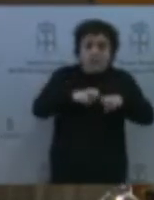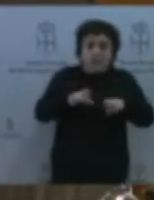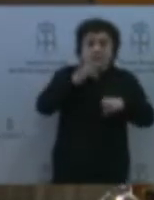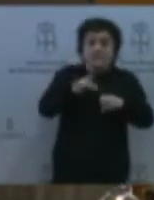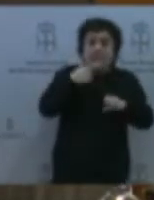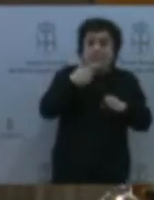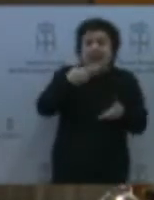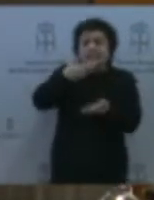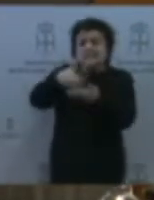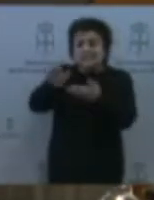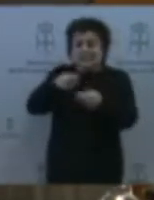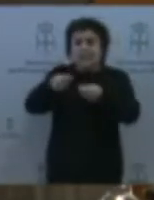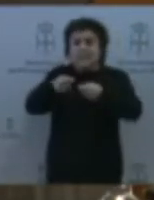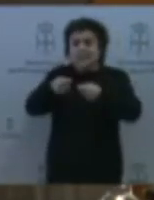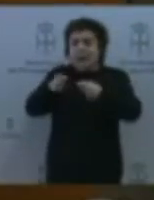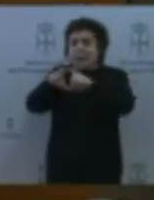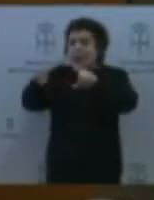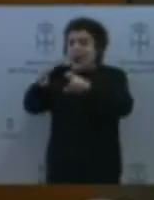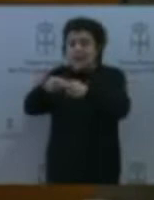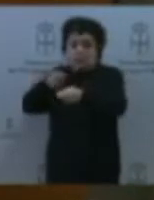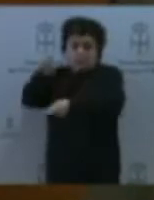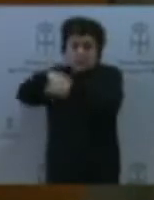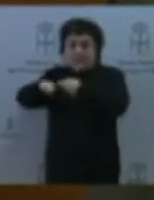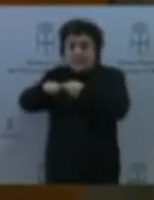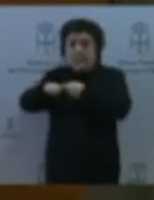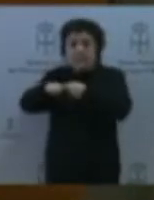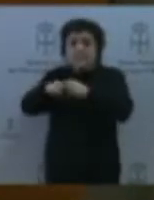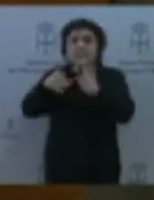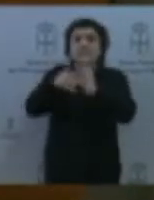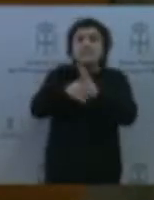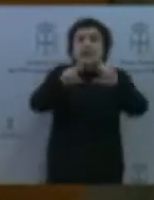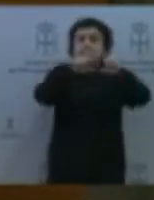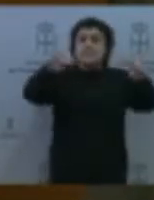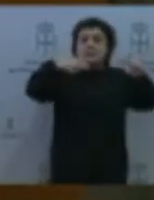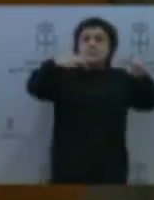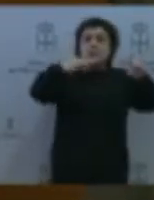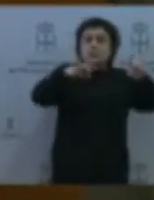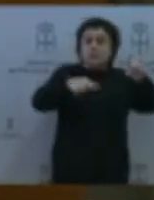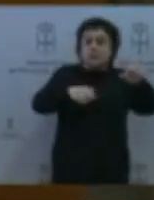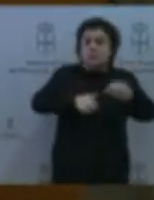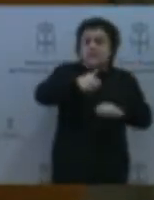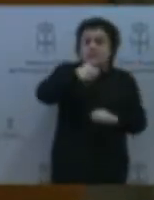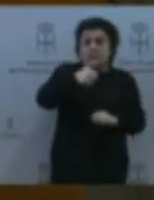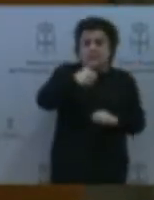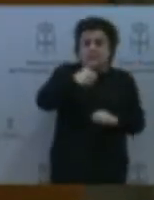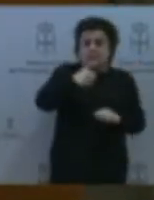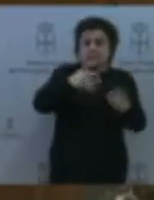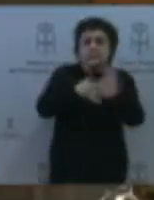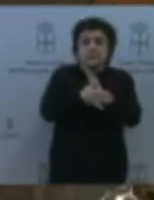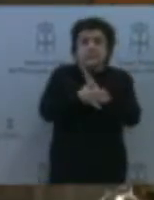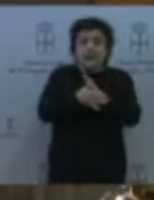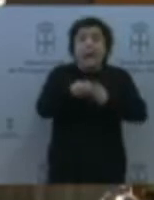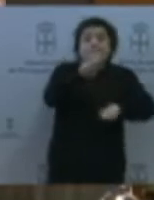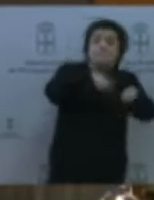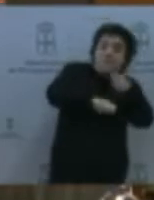y aumentar el monopolio y la entrada de nuevos sectores, ¿no? Ese es el impacto. Es marketplace y vendedor a la vez que tiene una tendencia al monopolio. Y